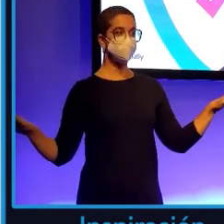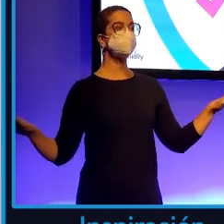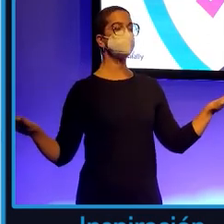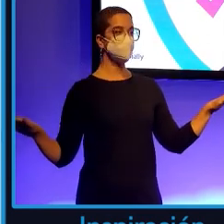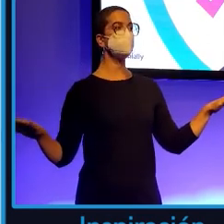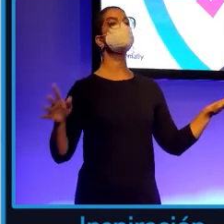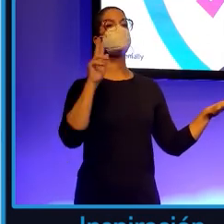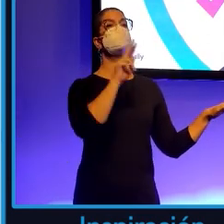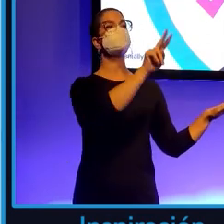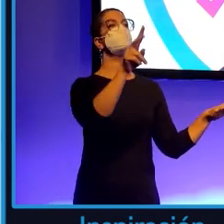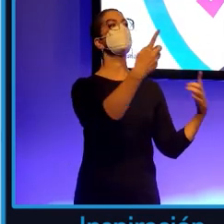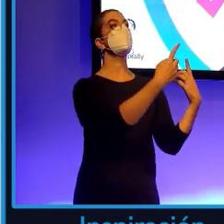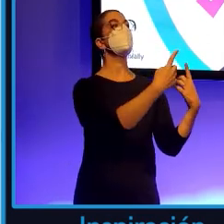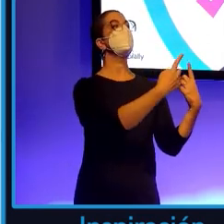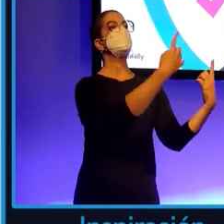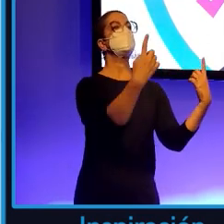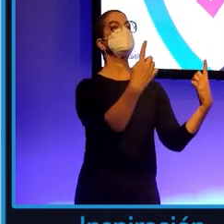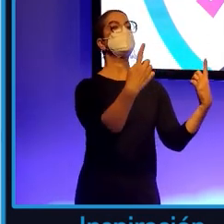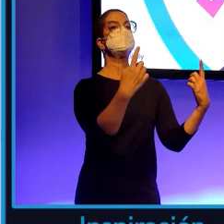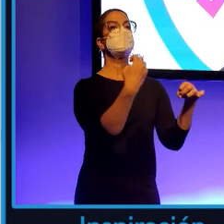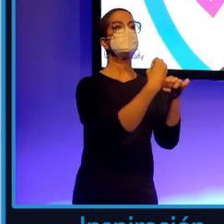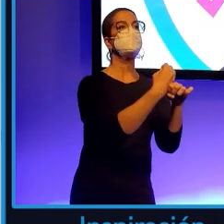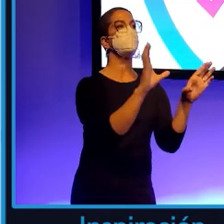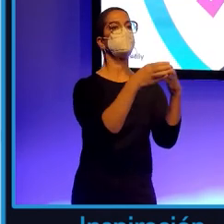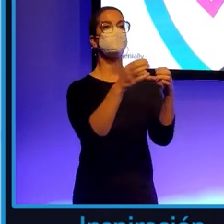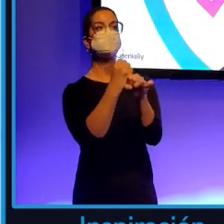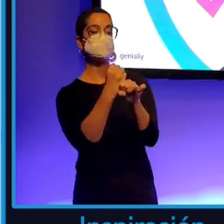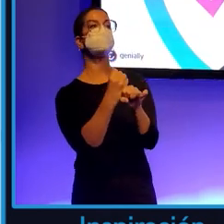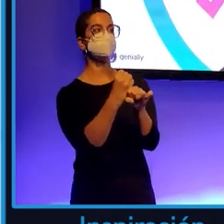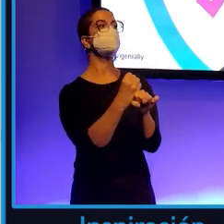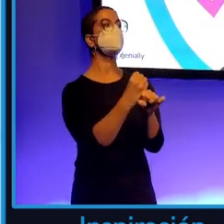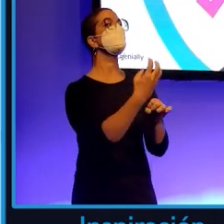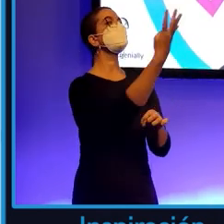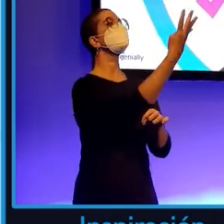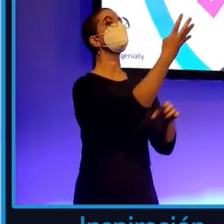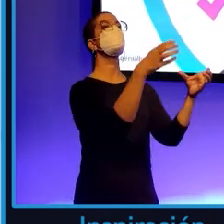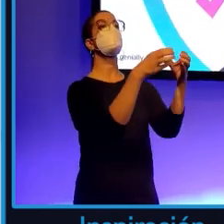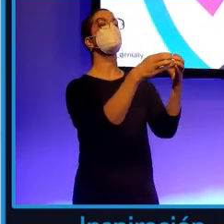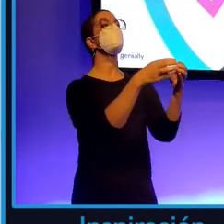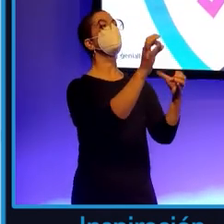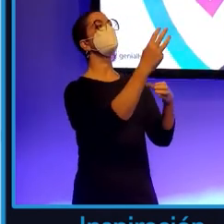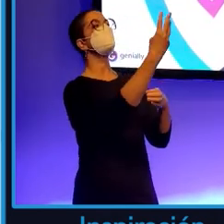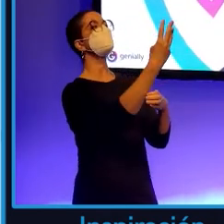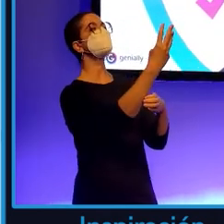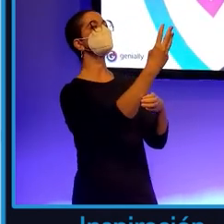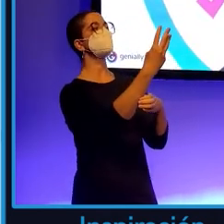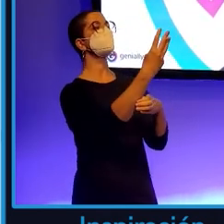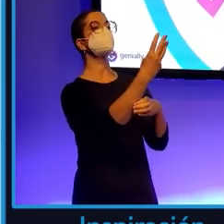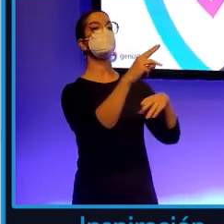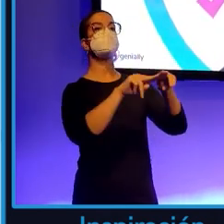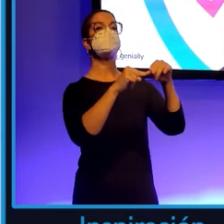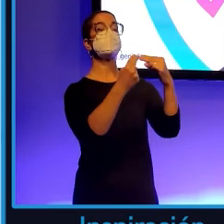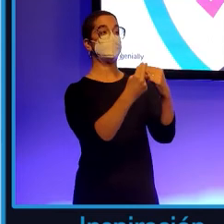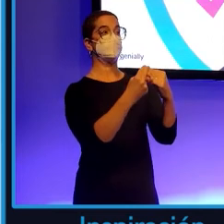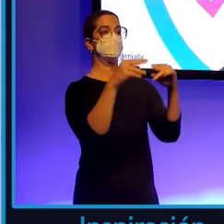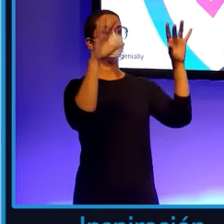visto que han hecho cositas individuales cositas colectivas pero sí me gustaría que en el grupito de 43 personas que hay cojan nuestras piezas las